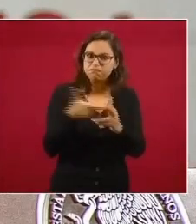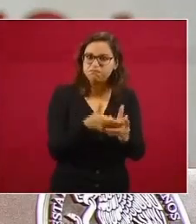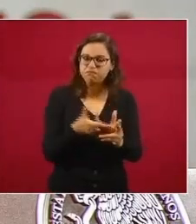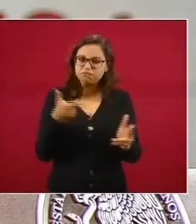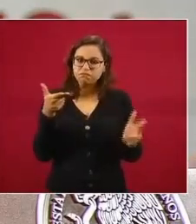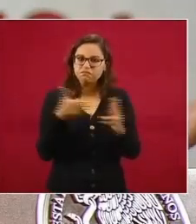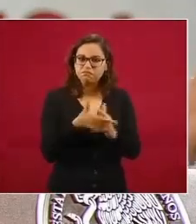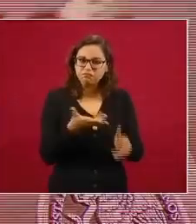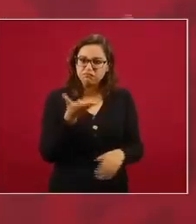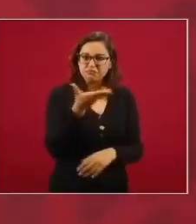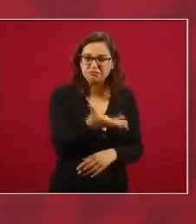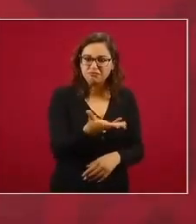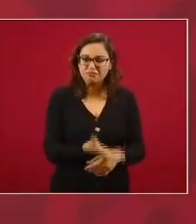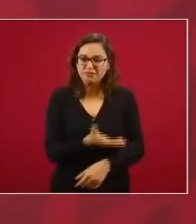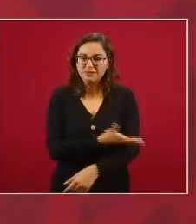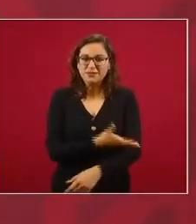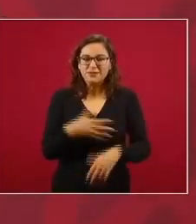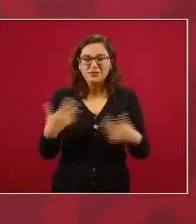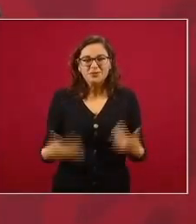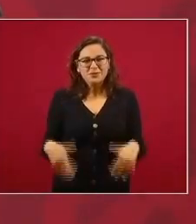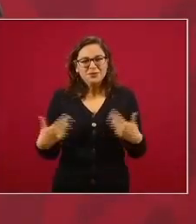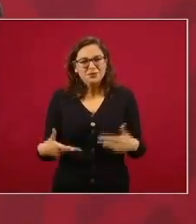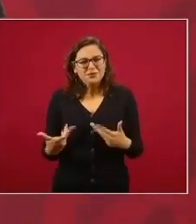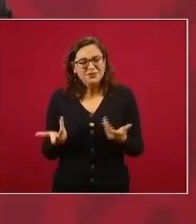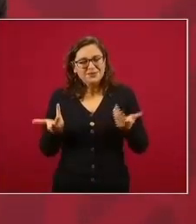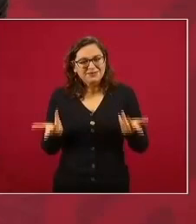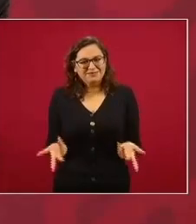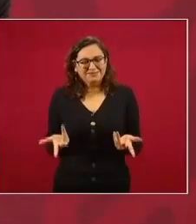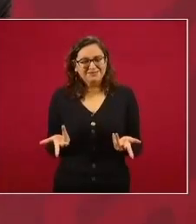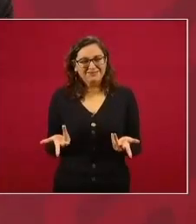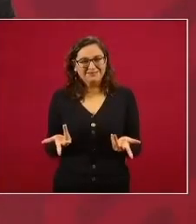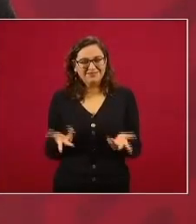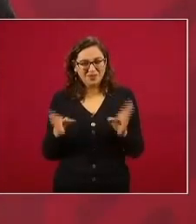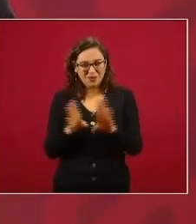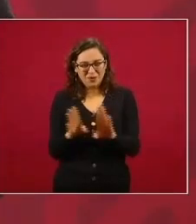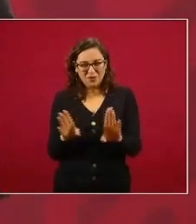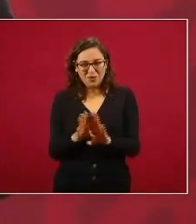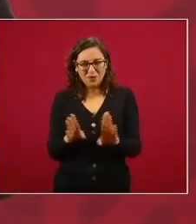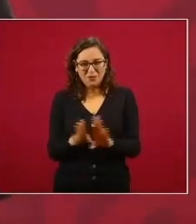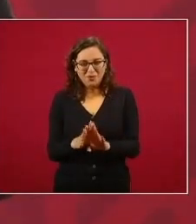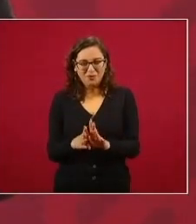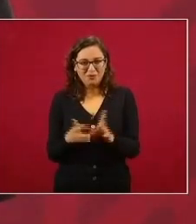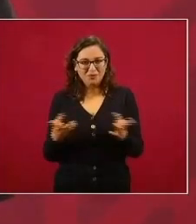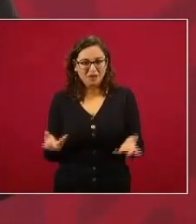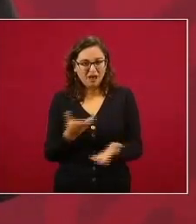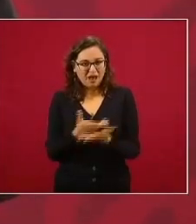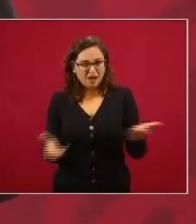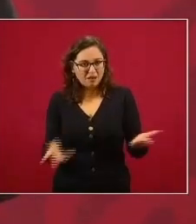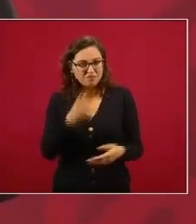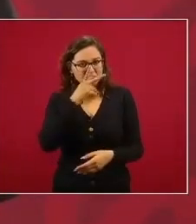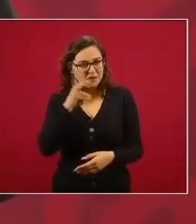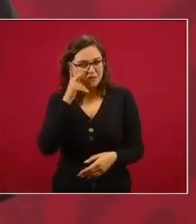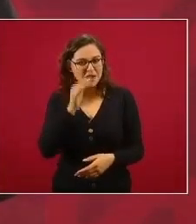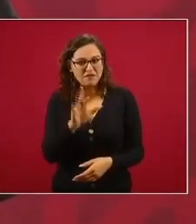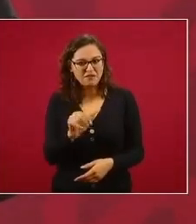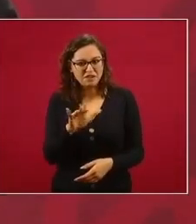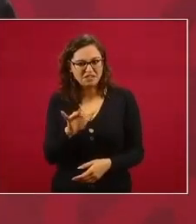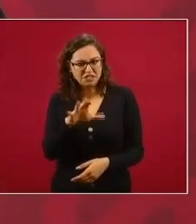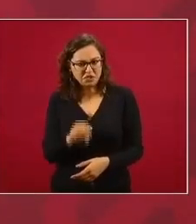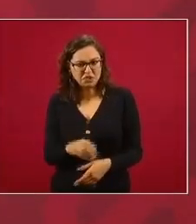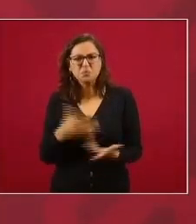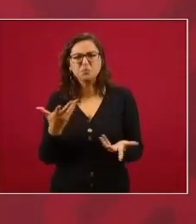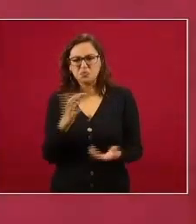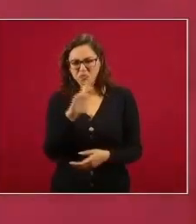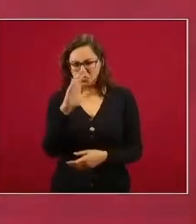Entonces, ¿cómo no voy a reconocer al Papa Francisco?